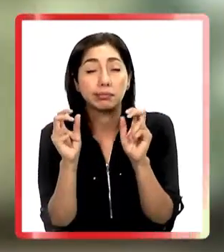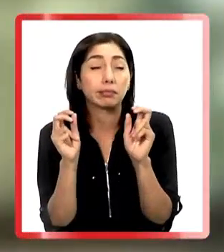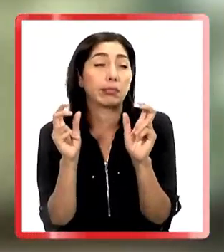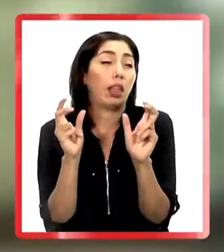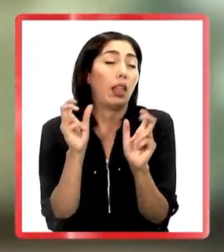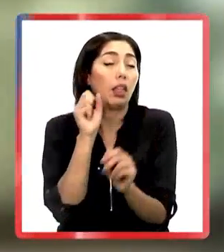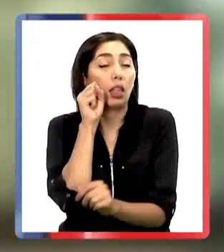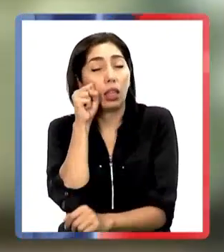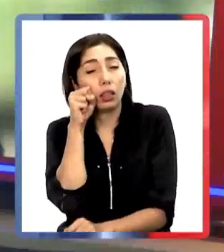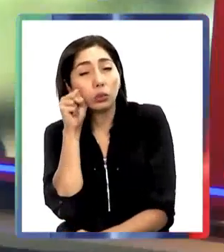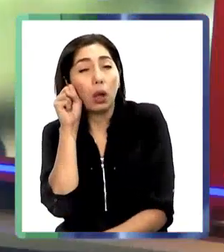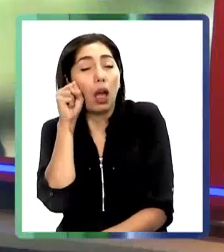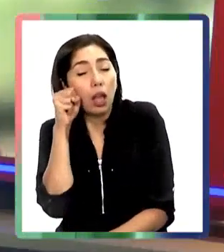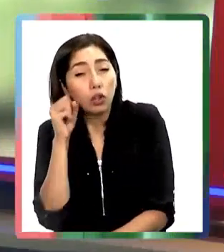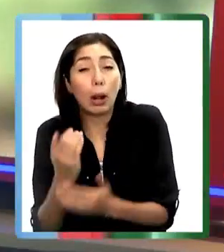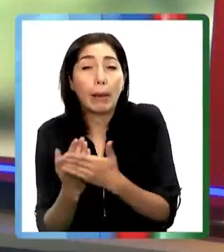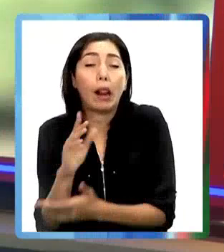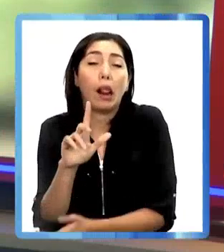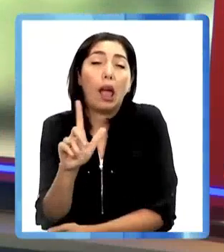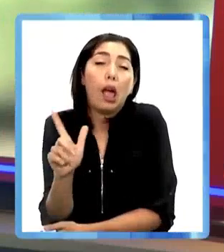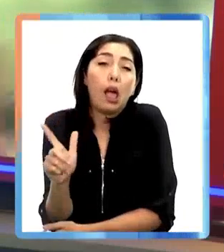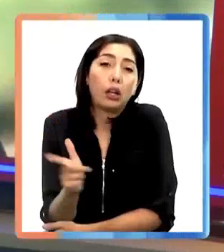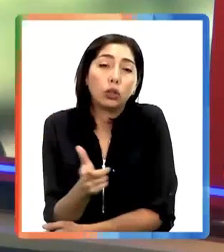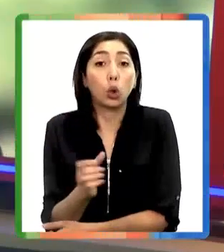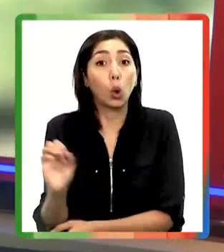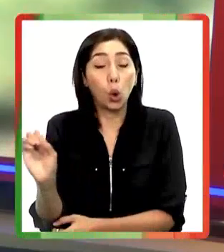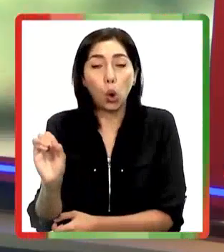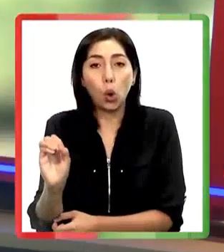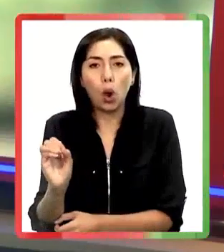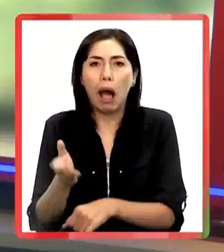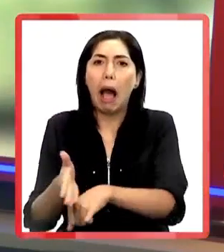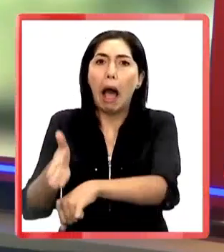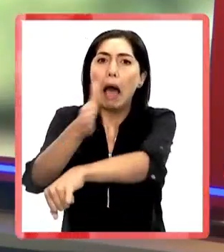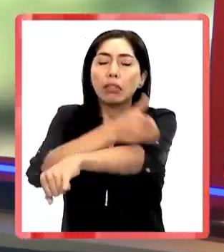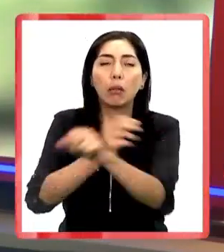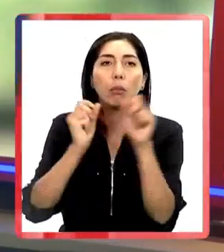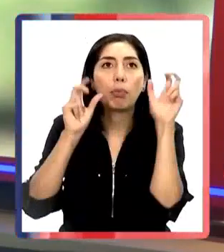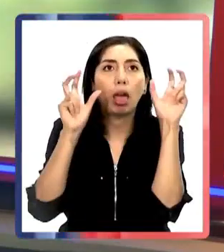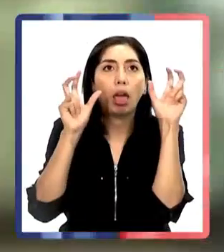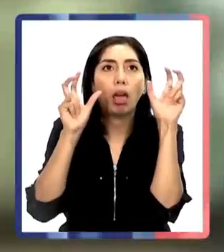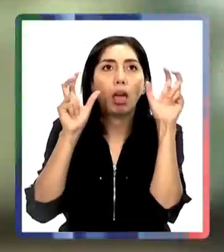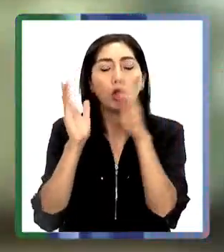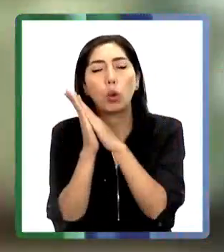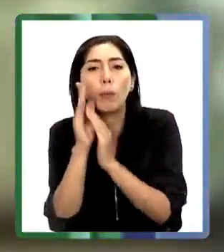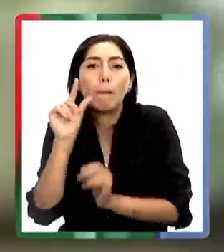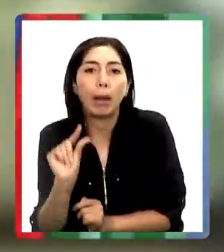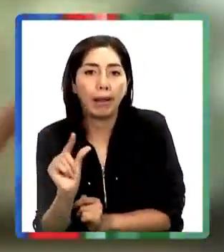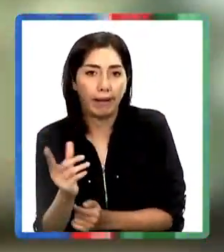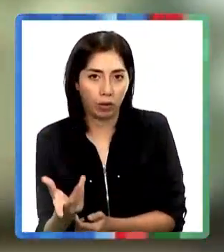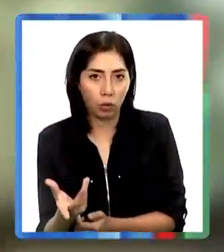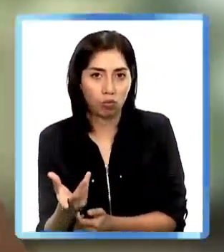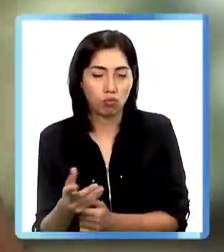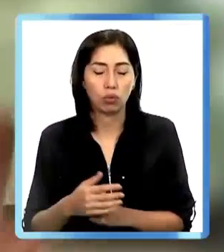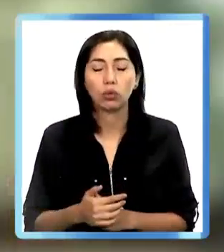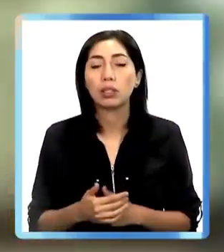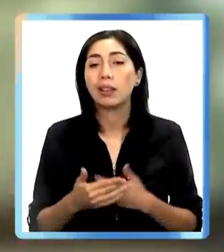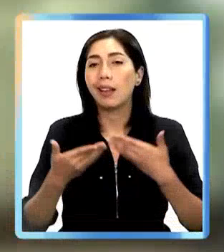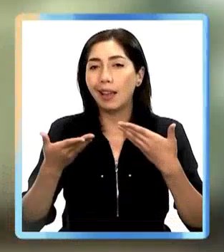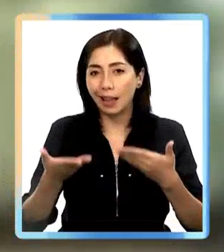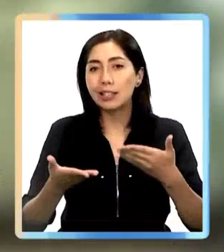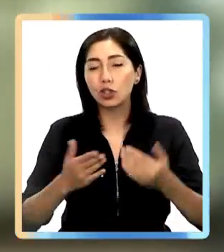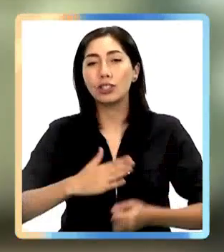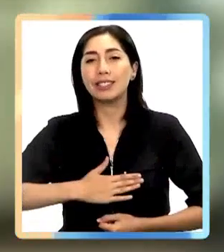ande mucho más lento en la mañana, o por el contrario, despertar mucho antes y dormir. En general, esos